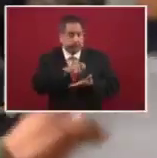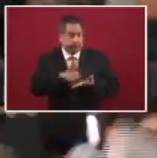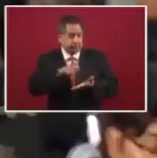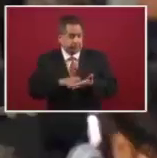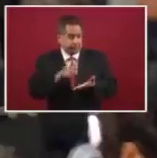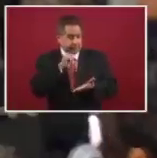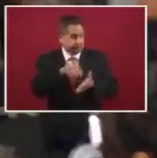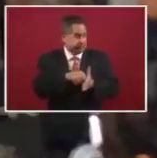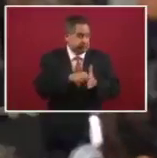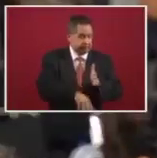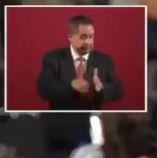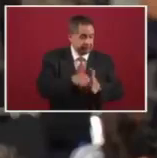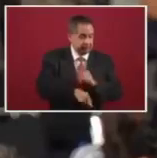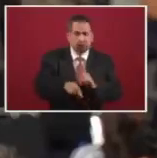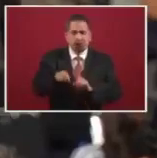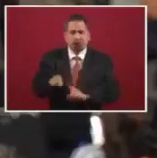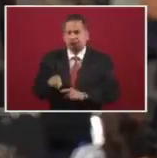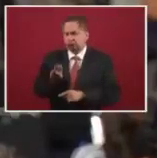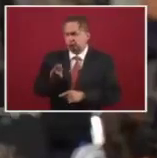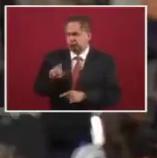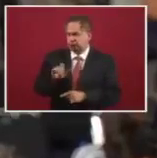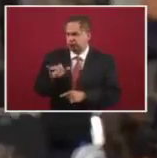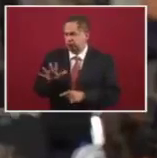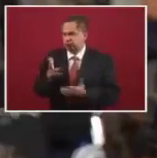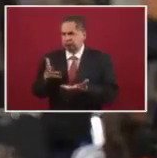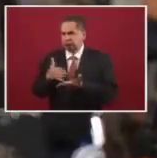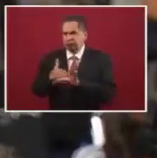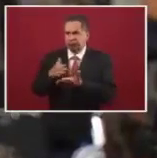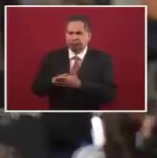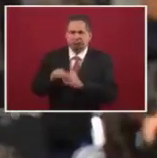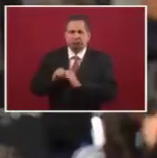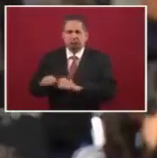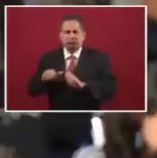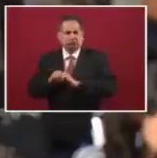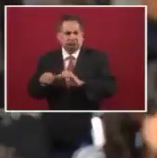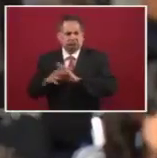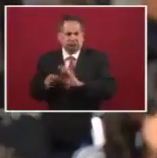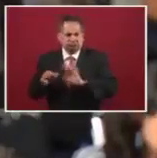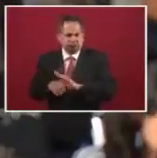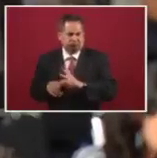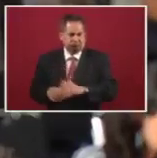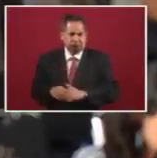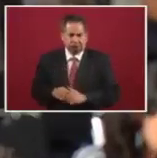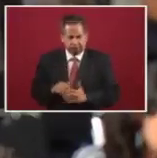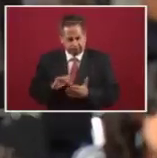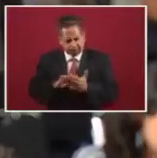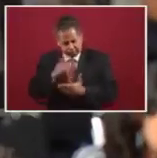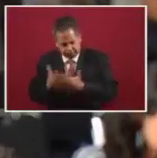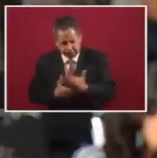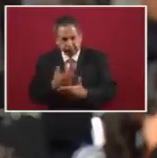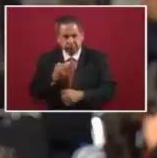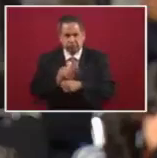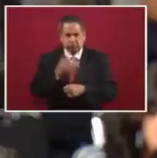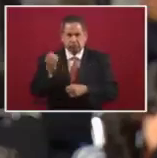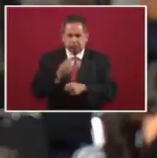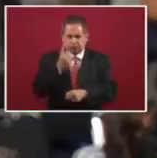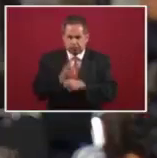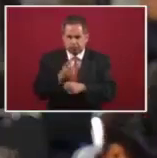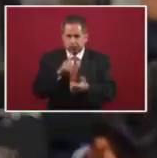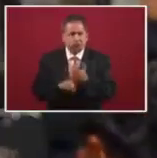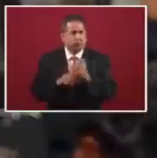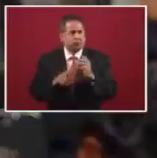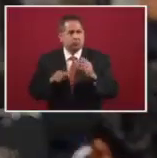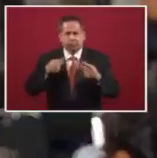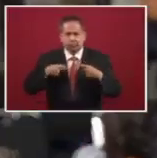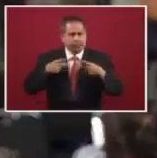nada en contra de los gobiernos. Y le agradezco que nos dé la oportunidad a la nación y al